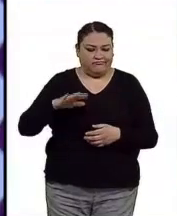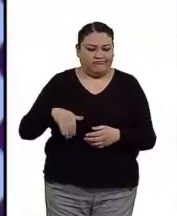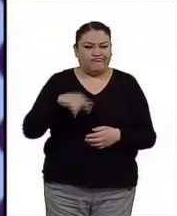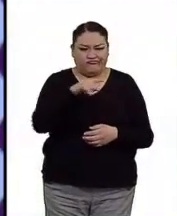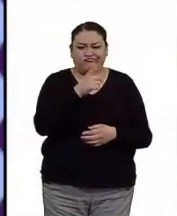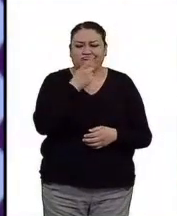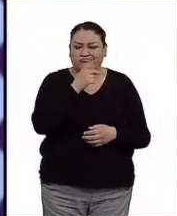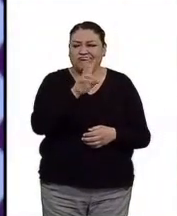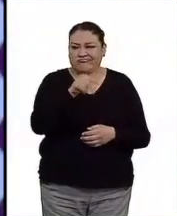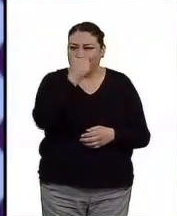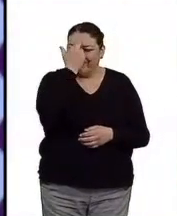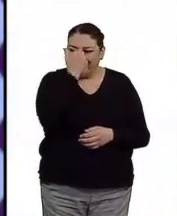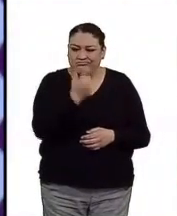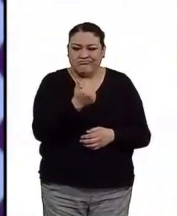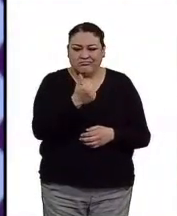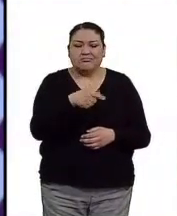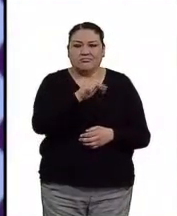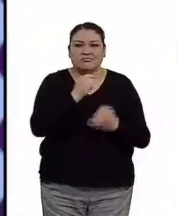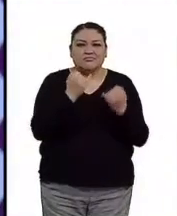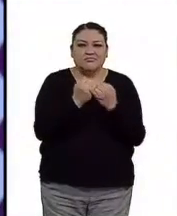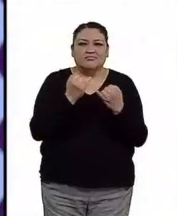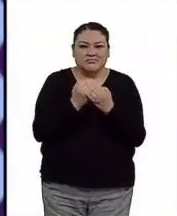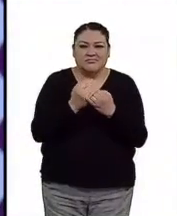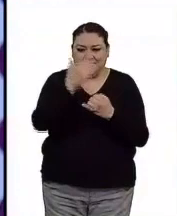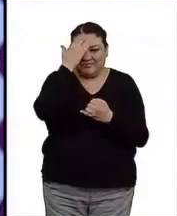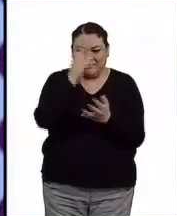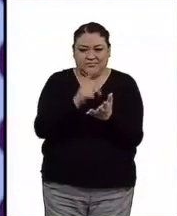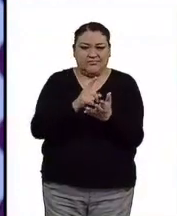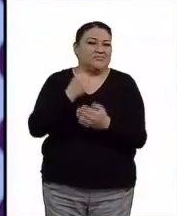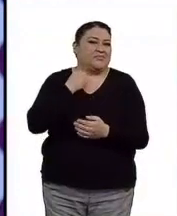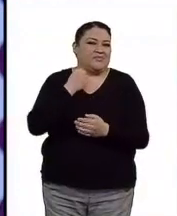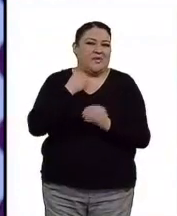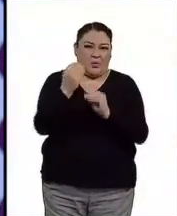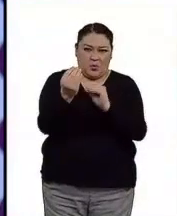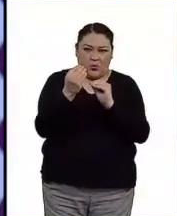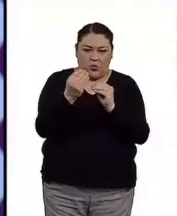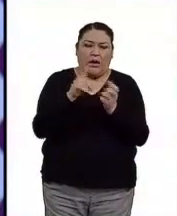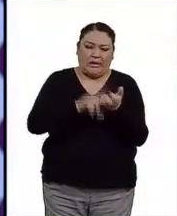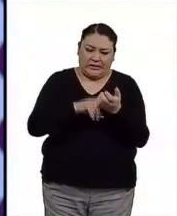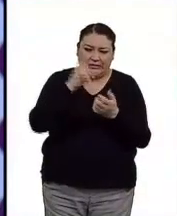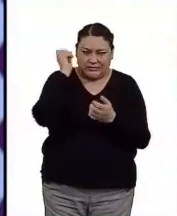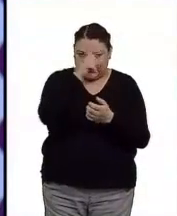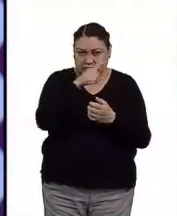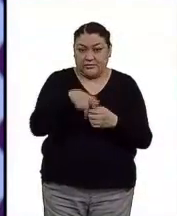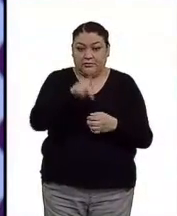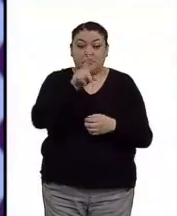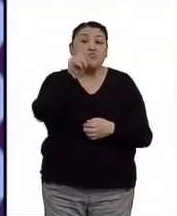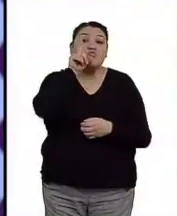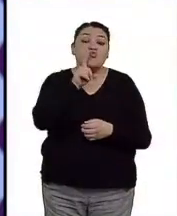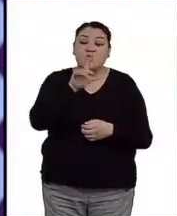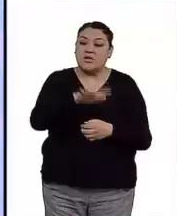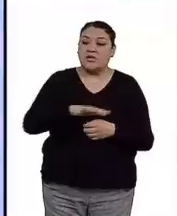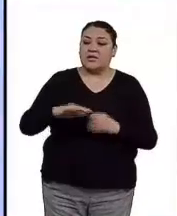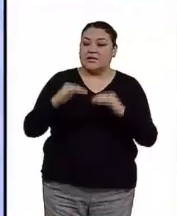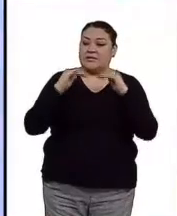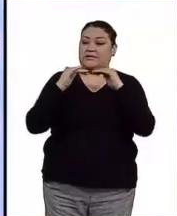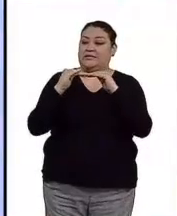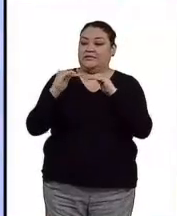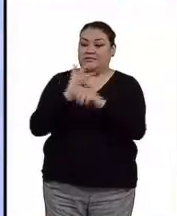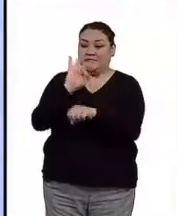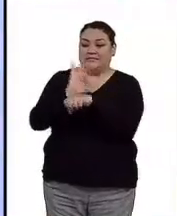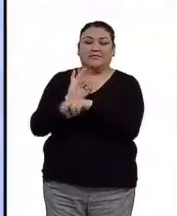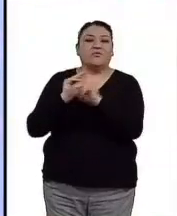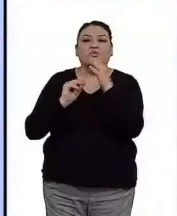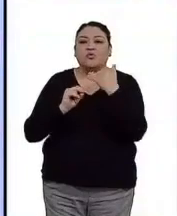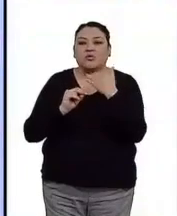que lo que se nota es que igual yo creo que todas las áreas del derecho tienen este vicio, pero que no juzgan con una perspectiva de género, ¿no? Siguen con